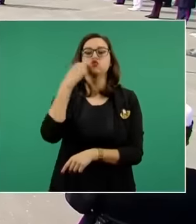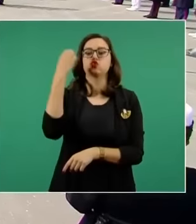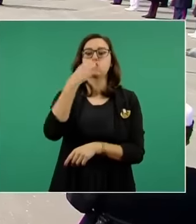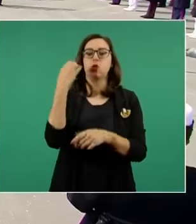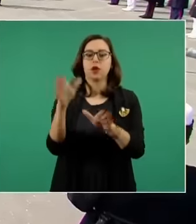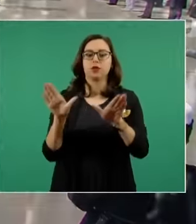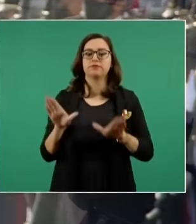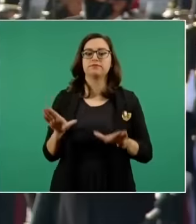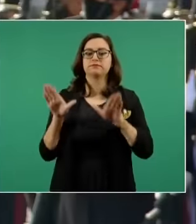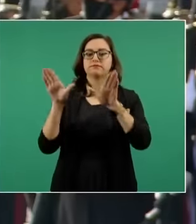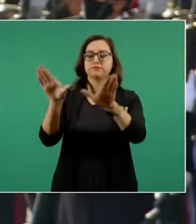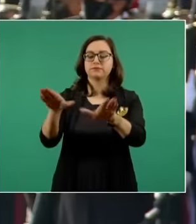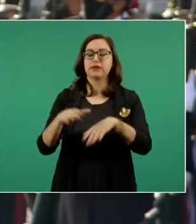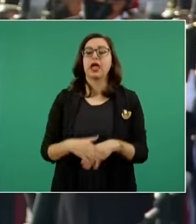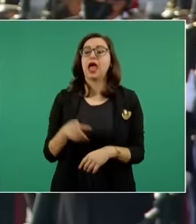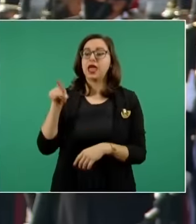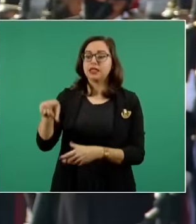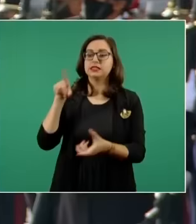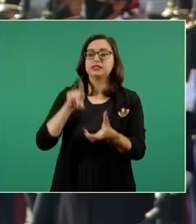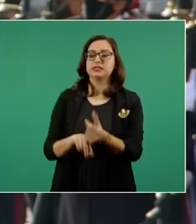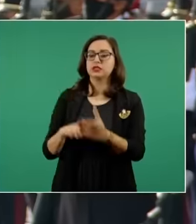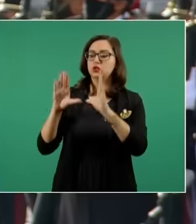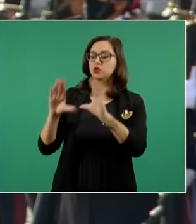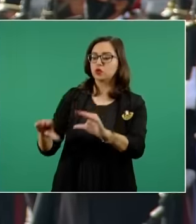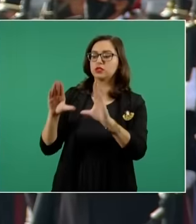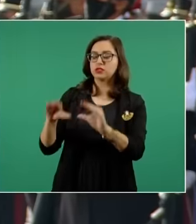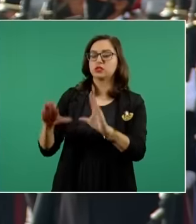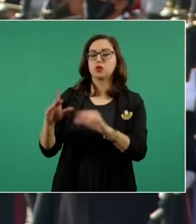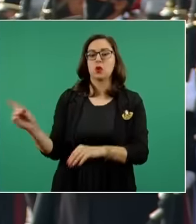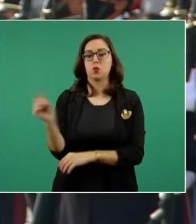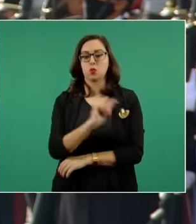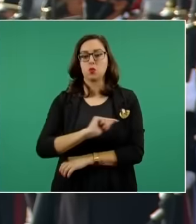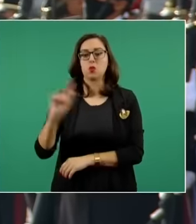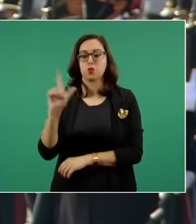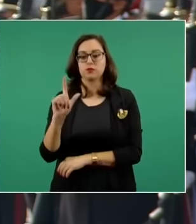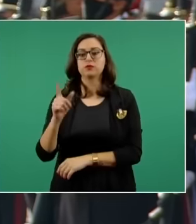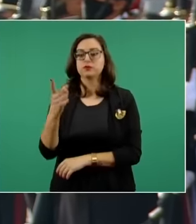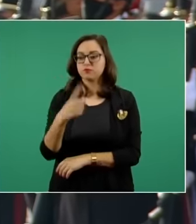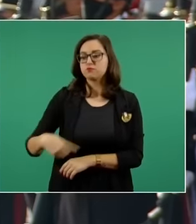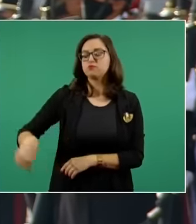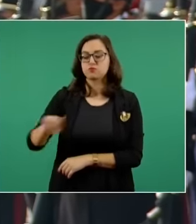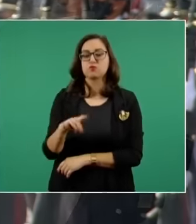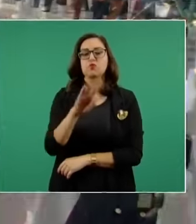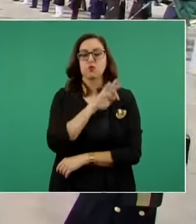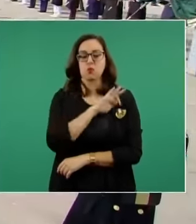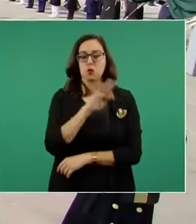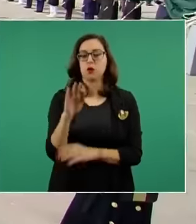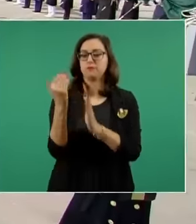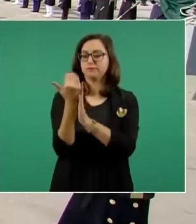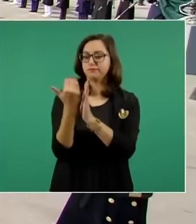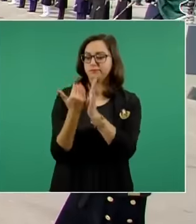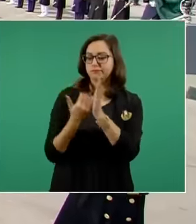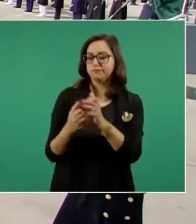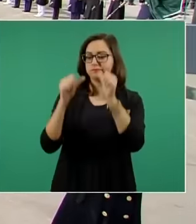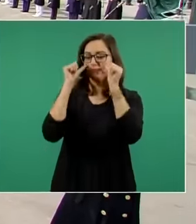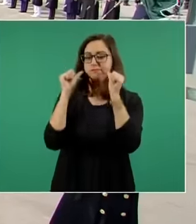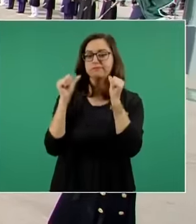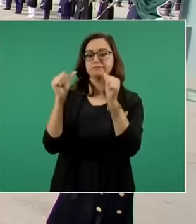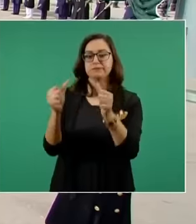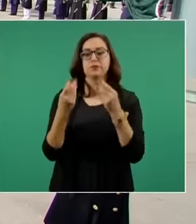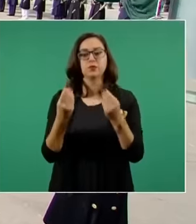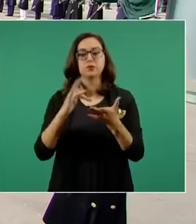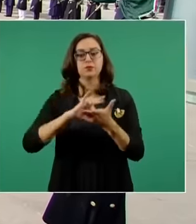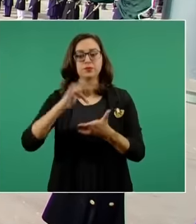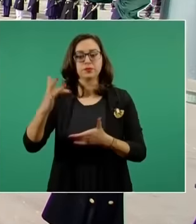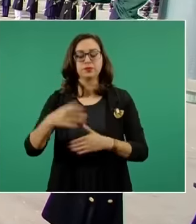auditorio. Efectivamente, y estamos viendo ya al presidente de la República. Vamos a escuchar lo que ocurre en el Zócalo de la Ciudad